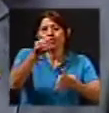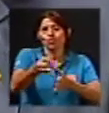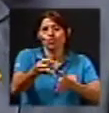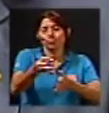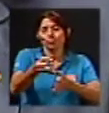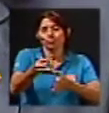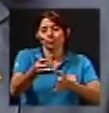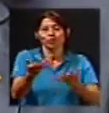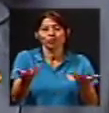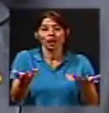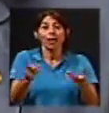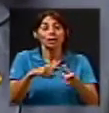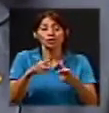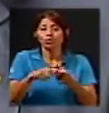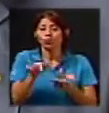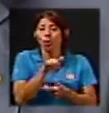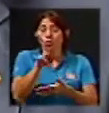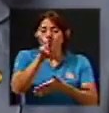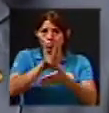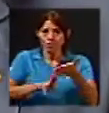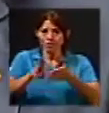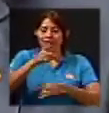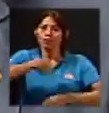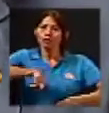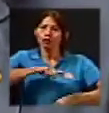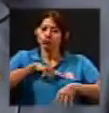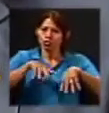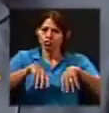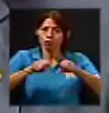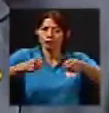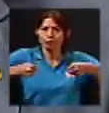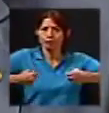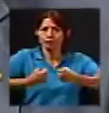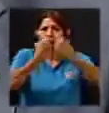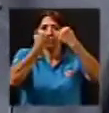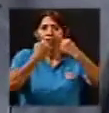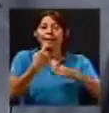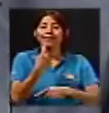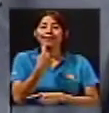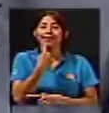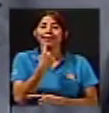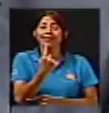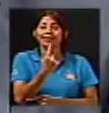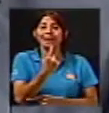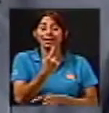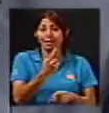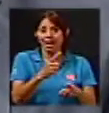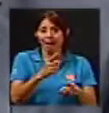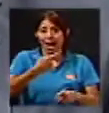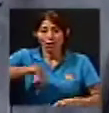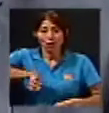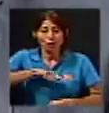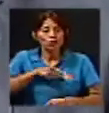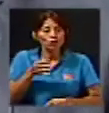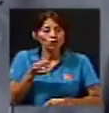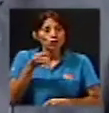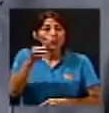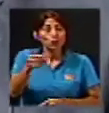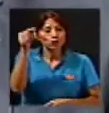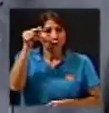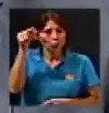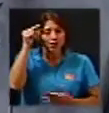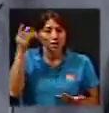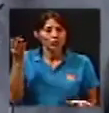Y entonces ahí como universidad nosotros tenemos el reto de decirle a nuestros gobiernos futuros de